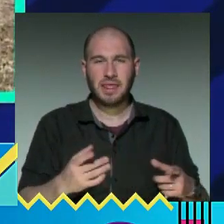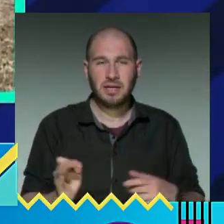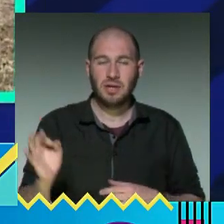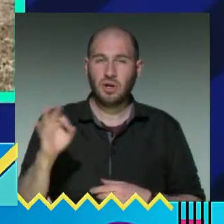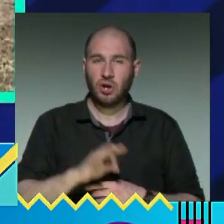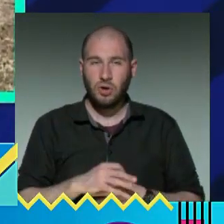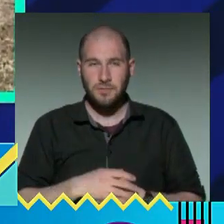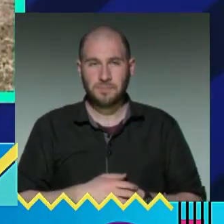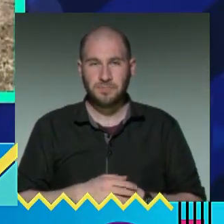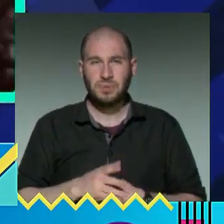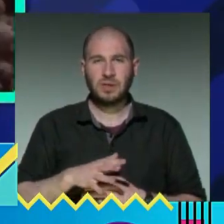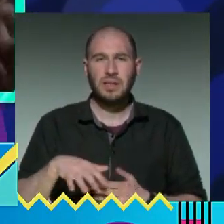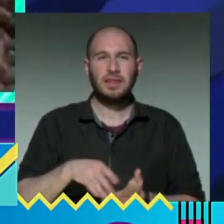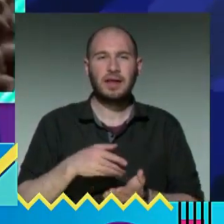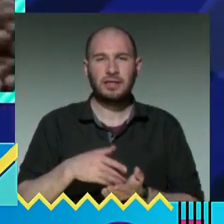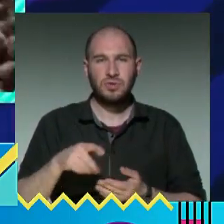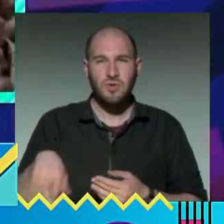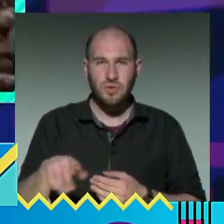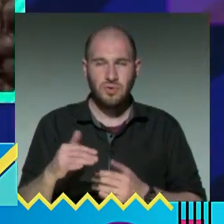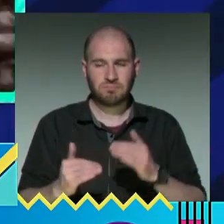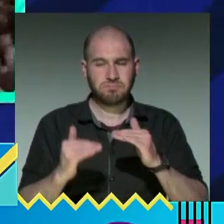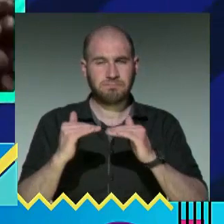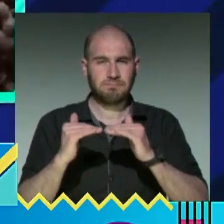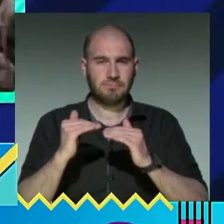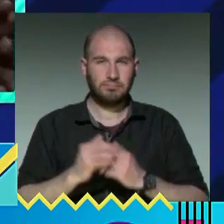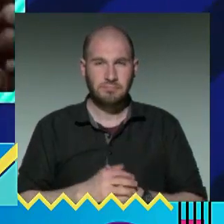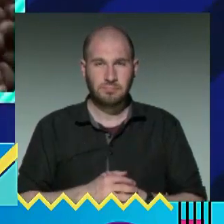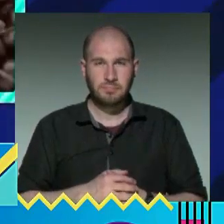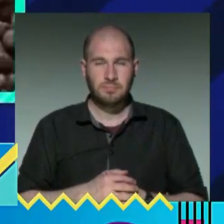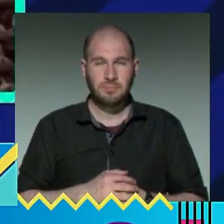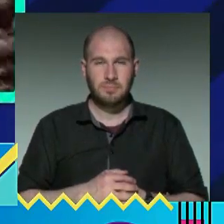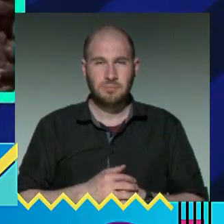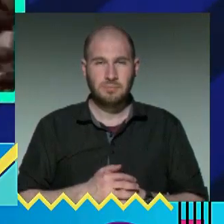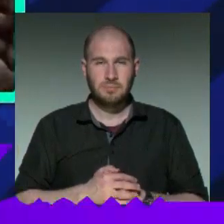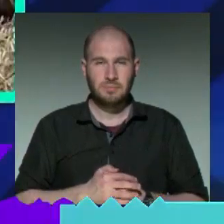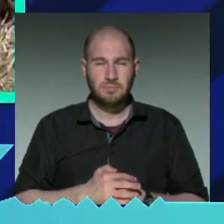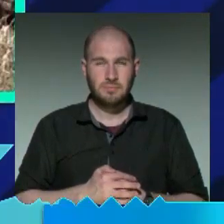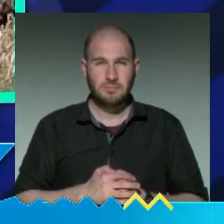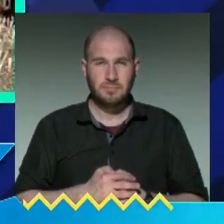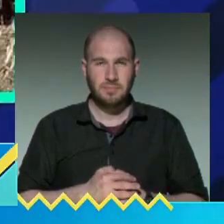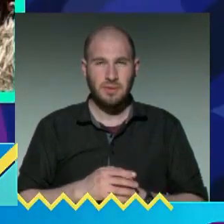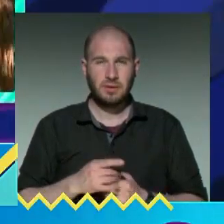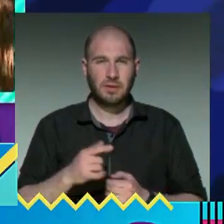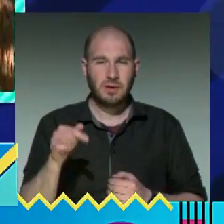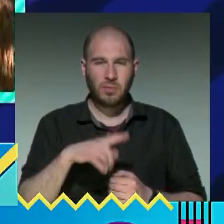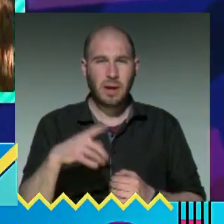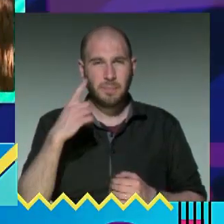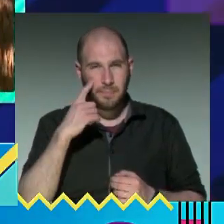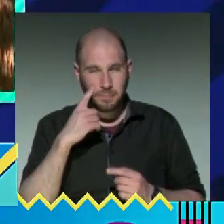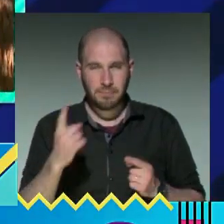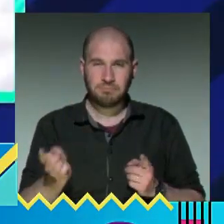o un territorio con equilibrios, digamos, en términos de el arraigo, en